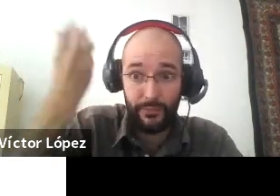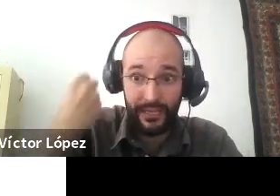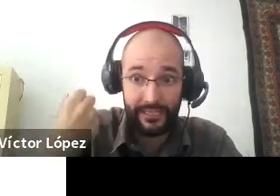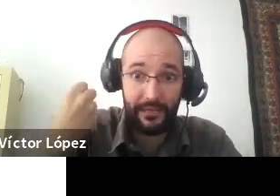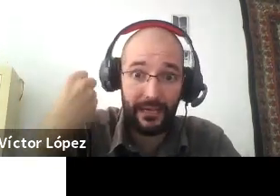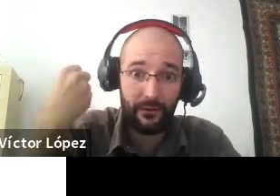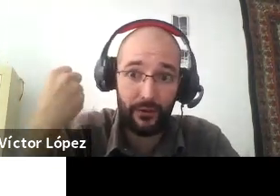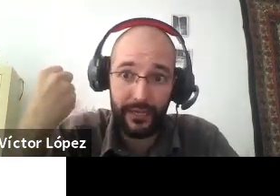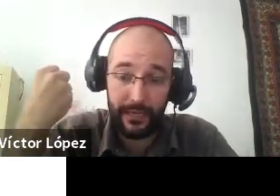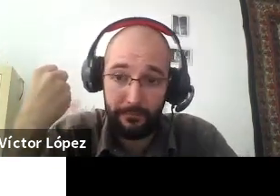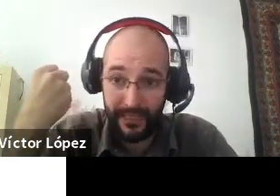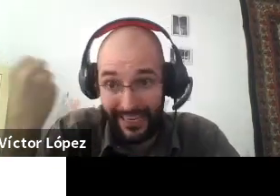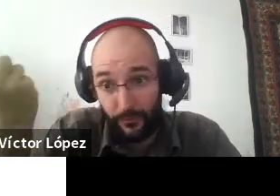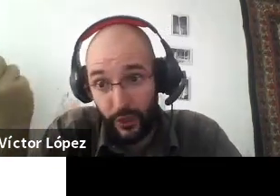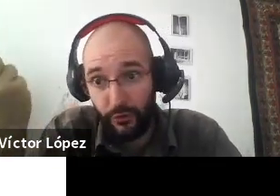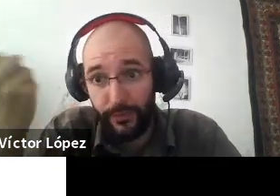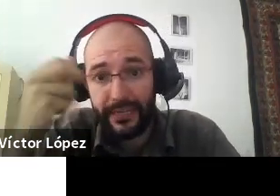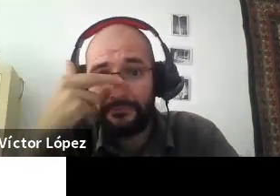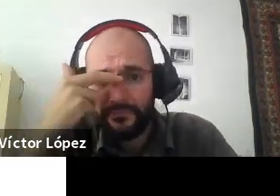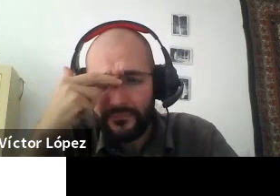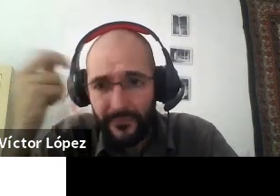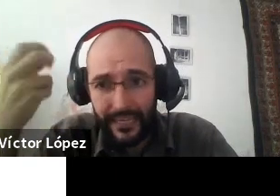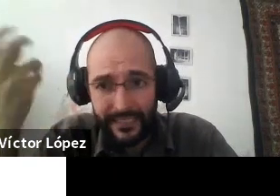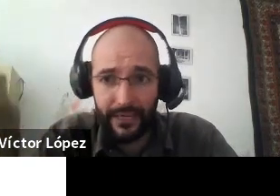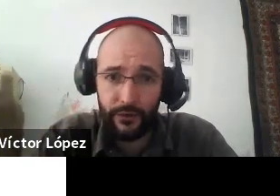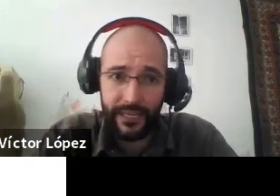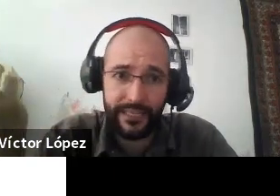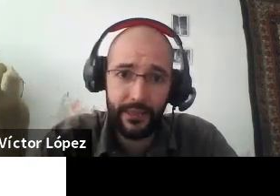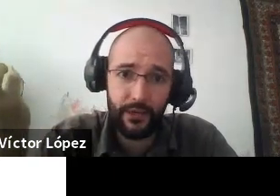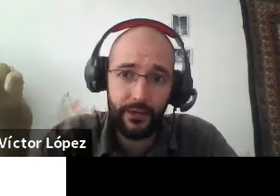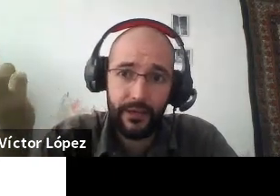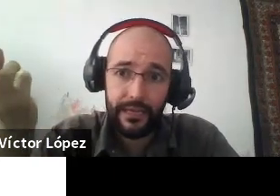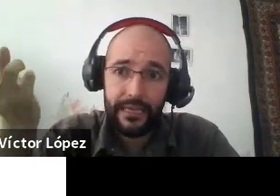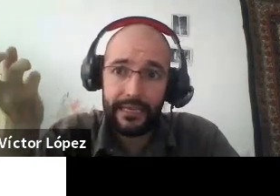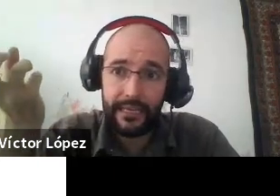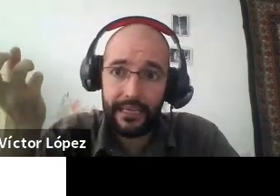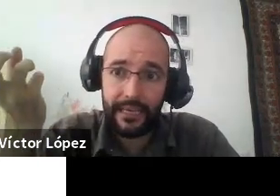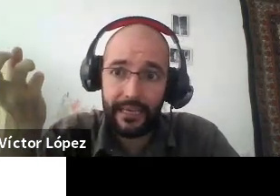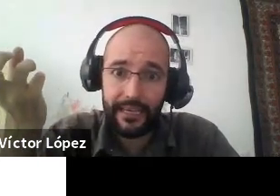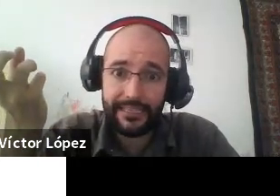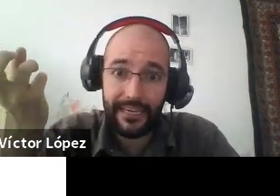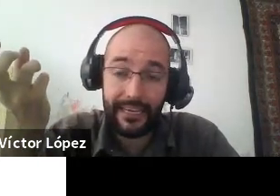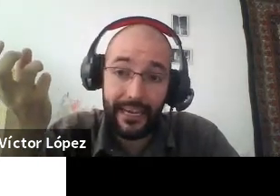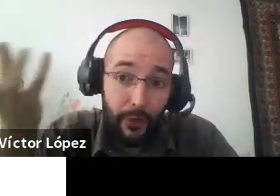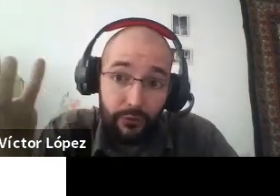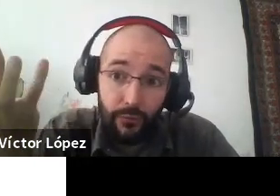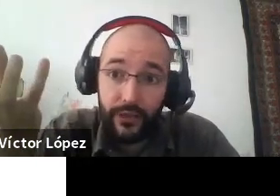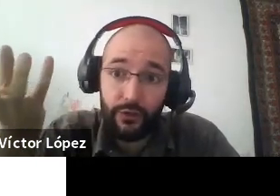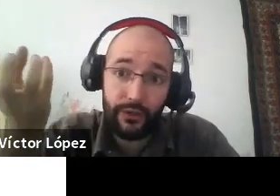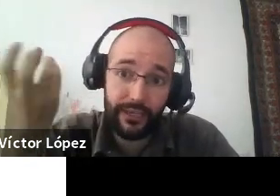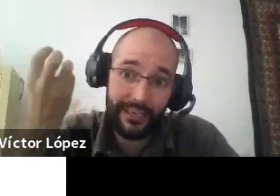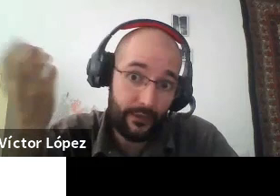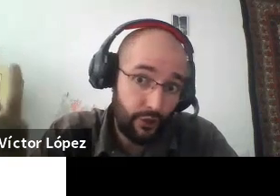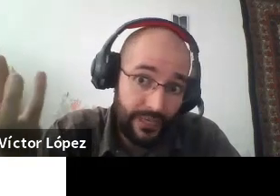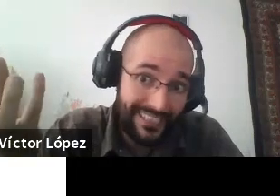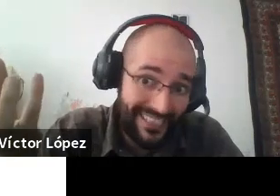se adopta este marco de la Comisión Europea, este marco de la indagación, y se elabora un documento